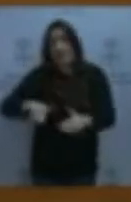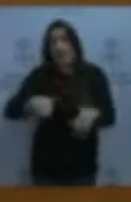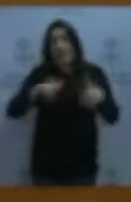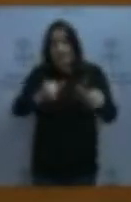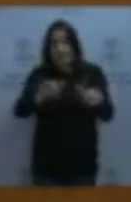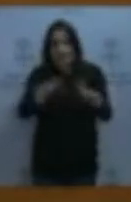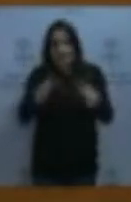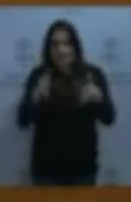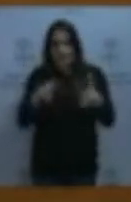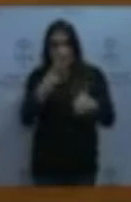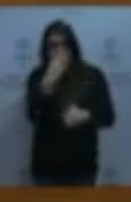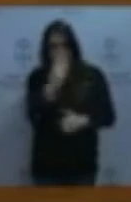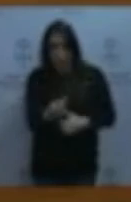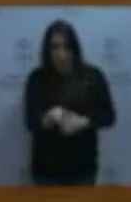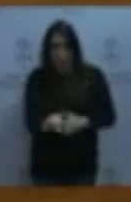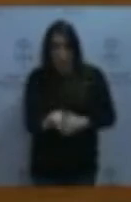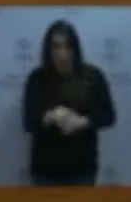directamente de la infraestructura en construcción.